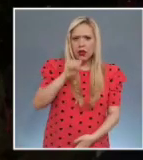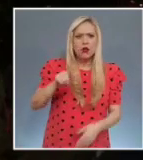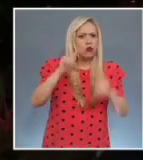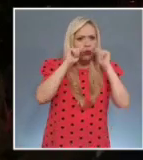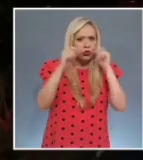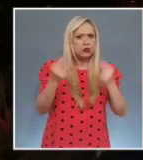Mario López Peña